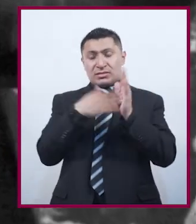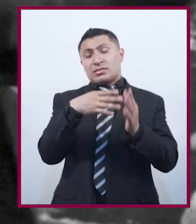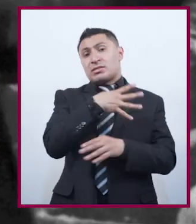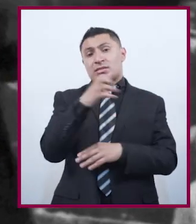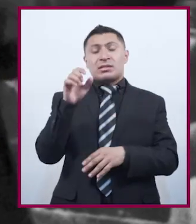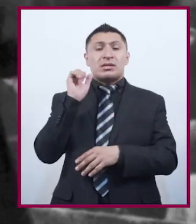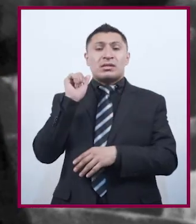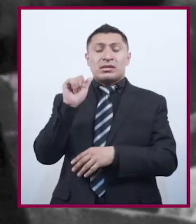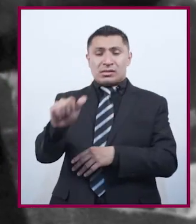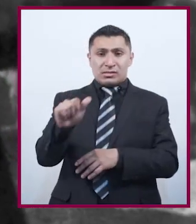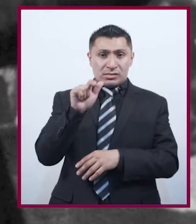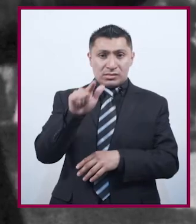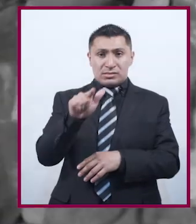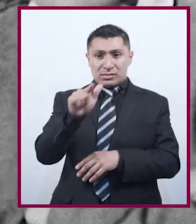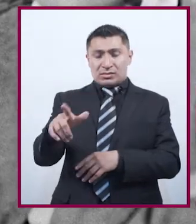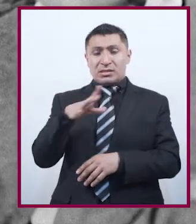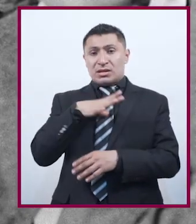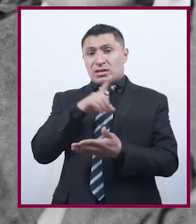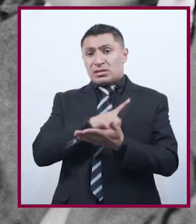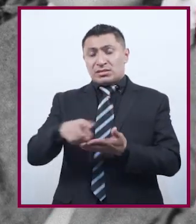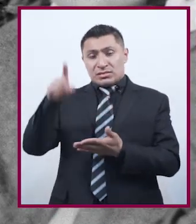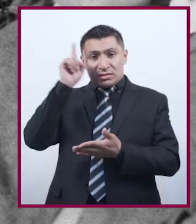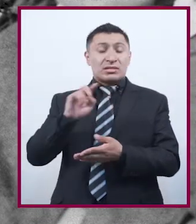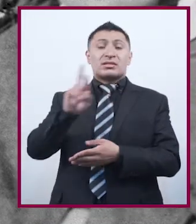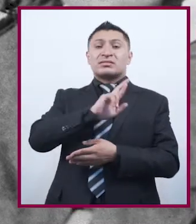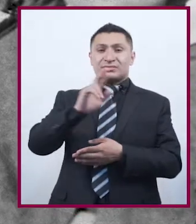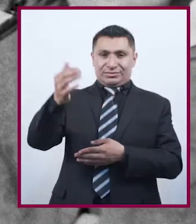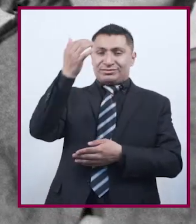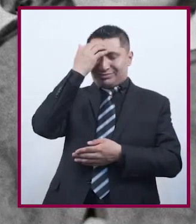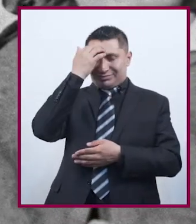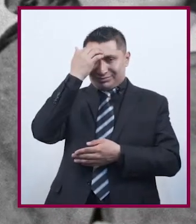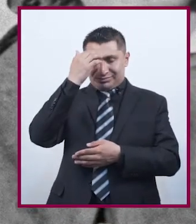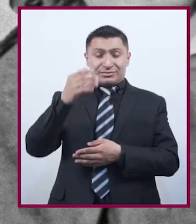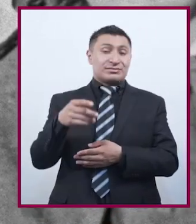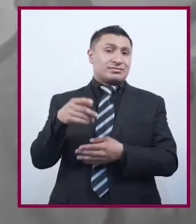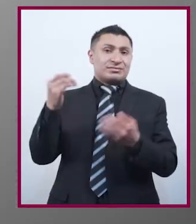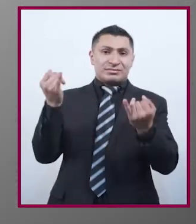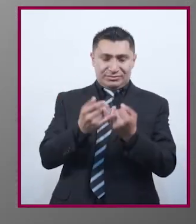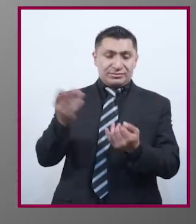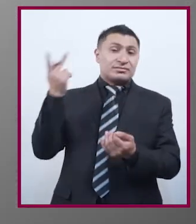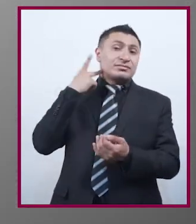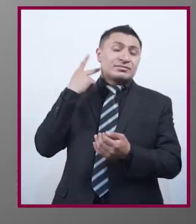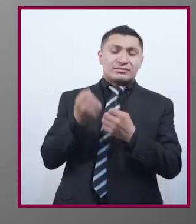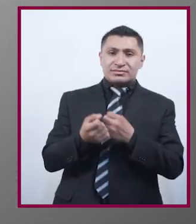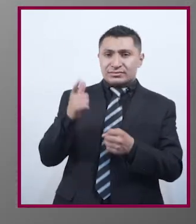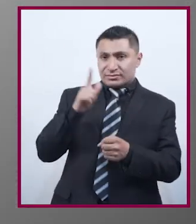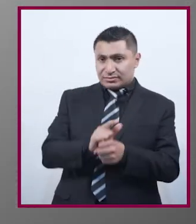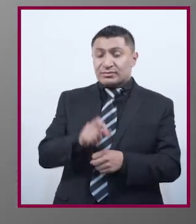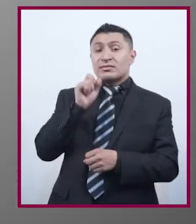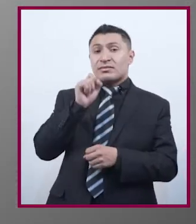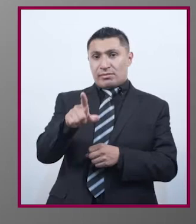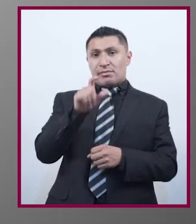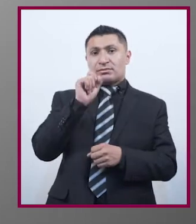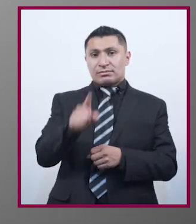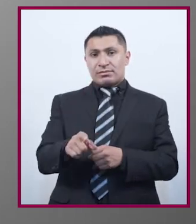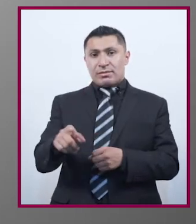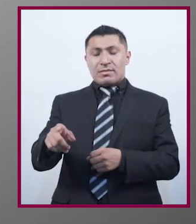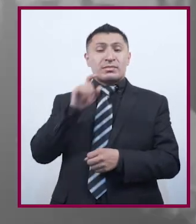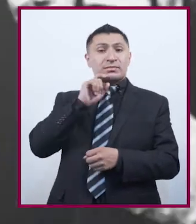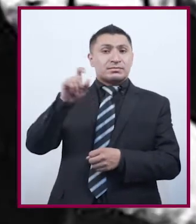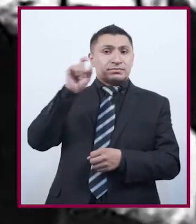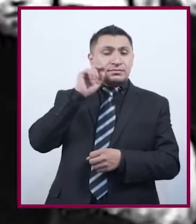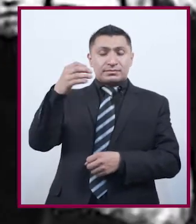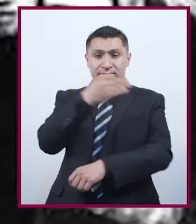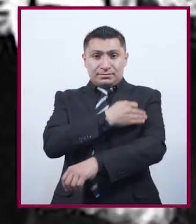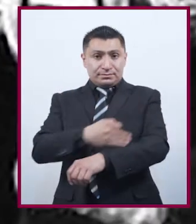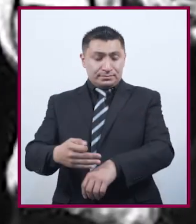Revolución de 1917, los derechos de la mujer fueron reconocidos. No solo los políticos y sociales, sino